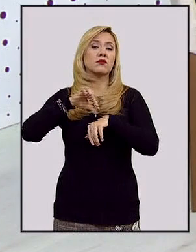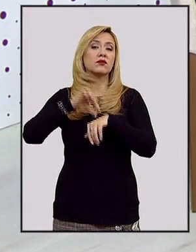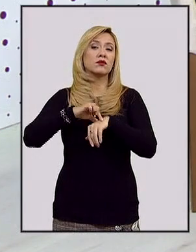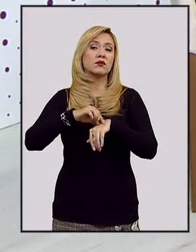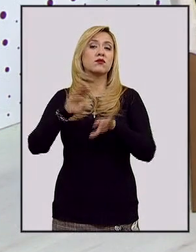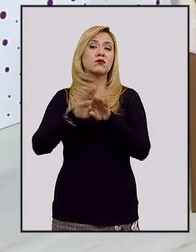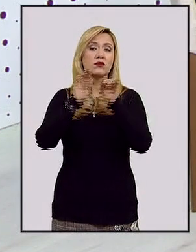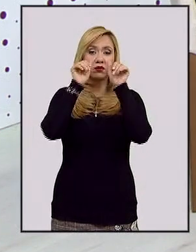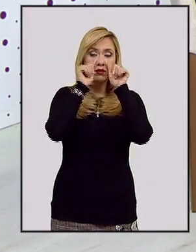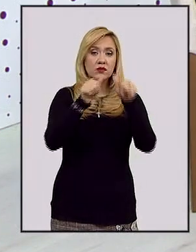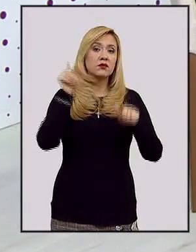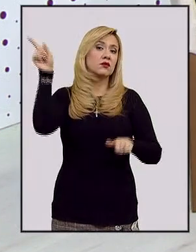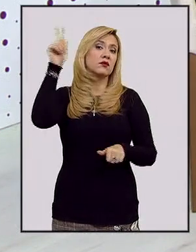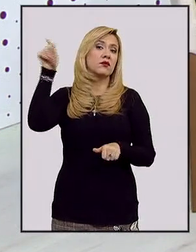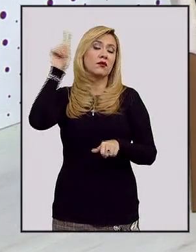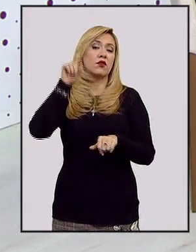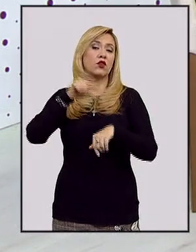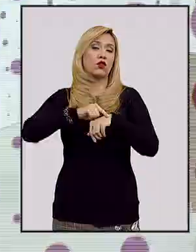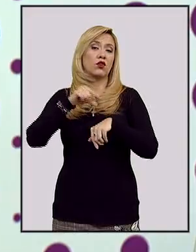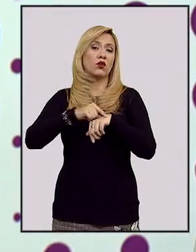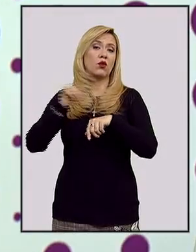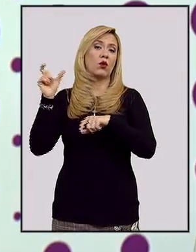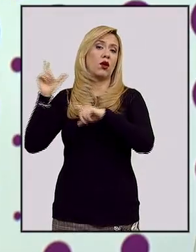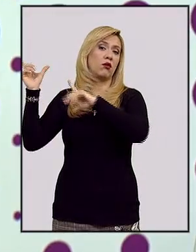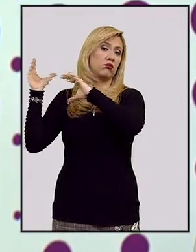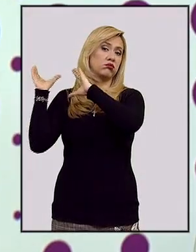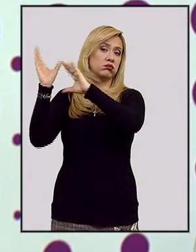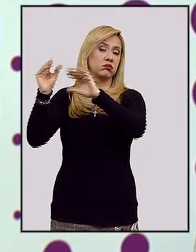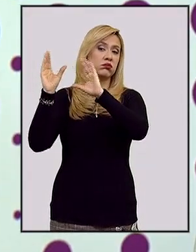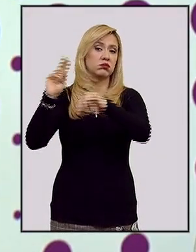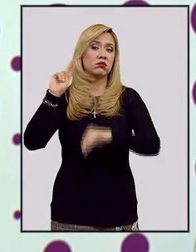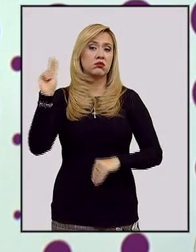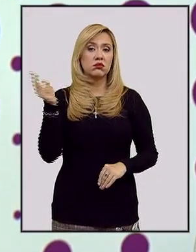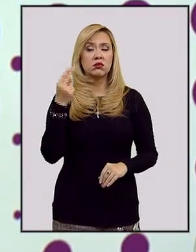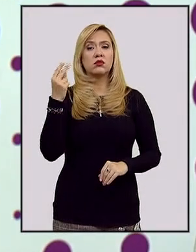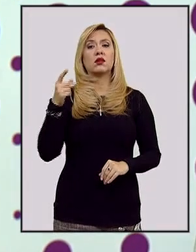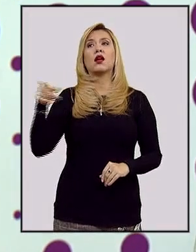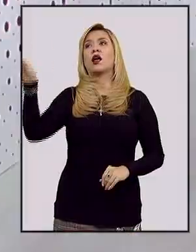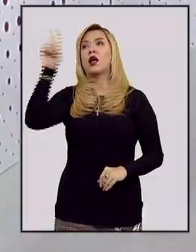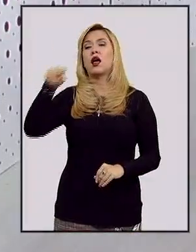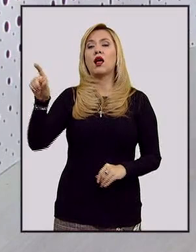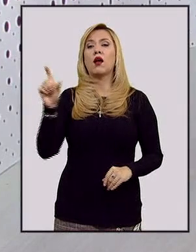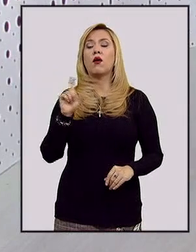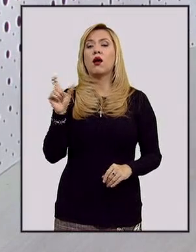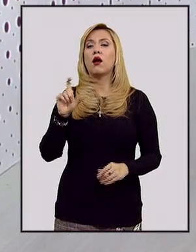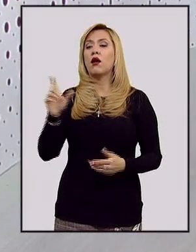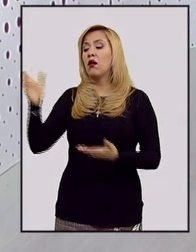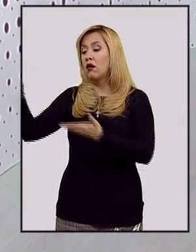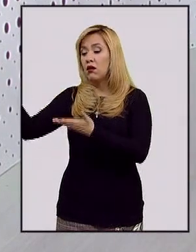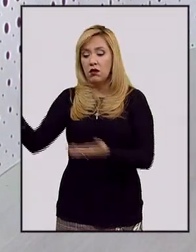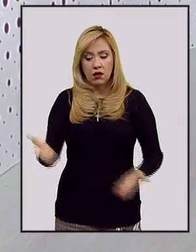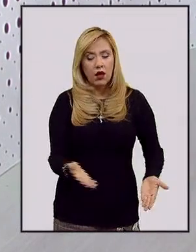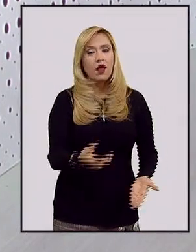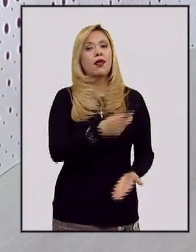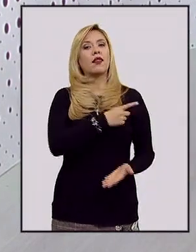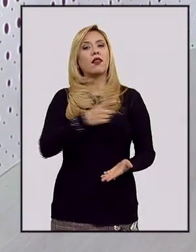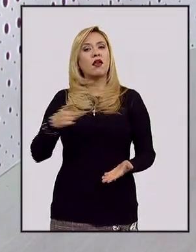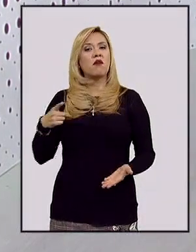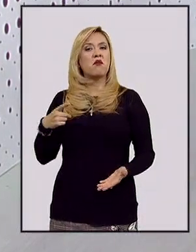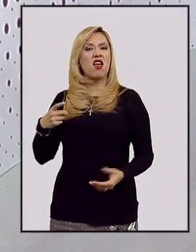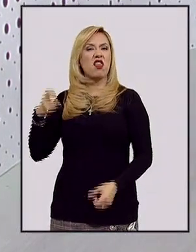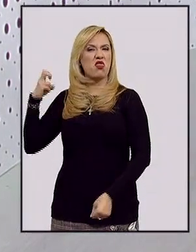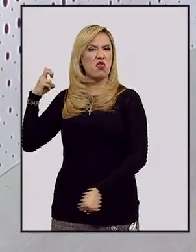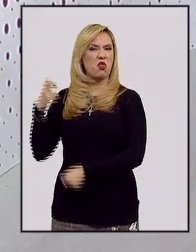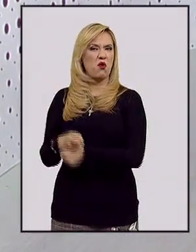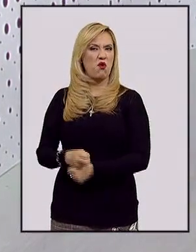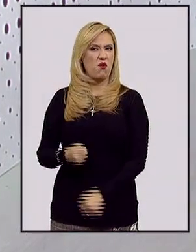esta formación con la que son entrenados y educados los médicos, de que ellos reciben rigor y deben de tratar con rigor a